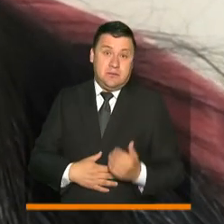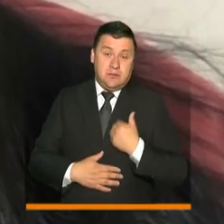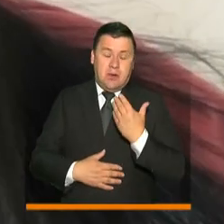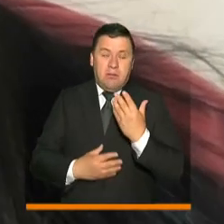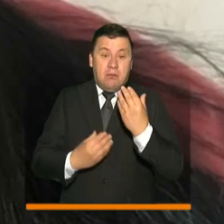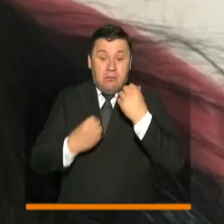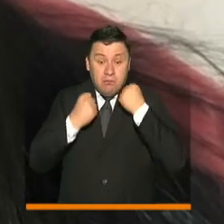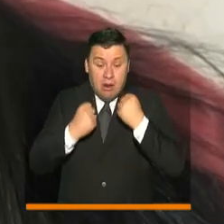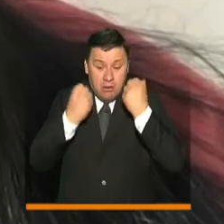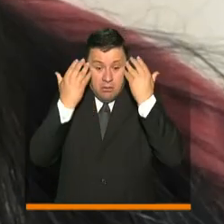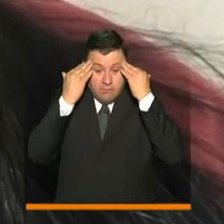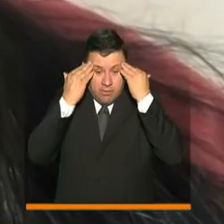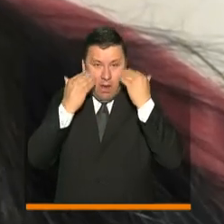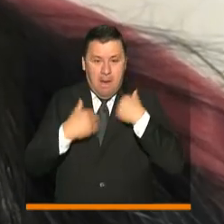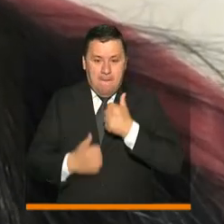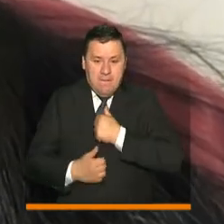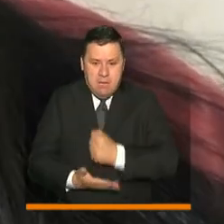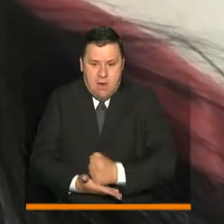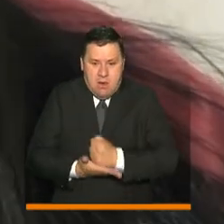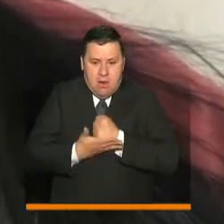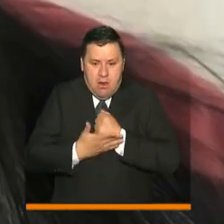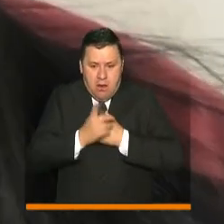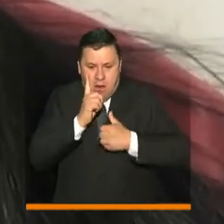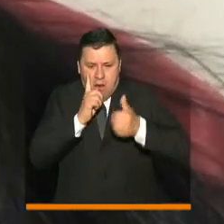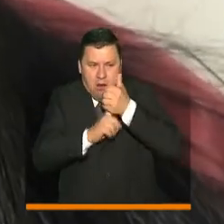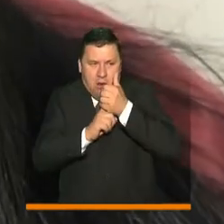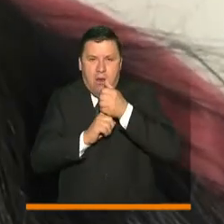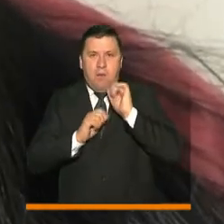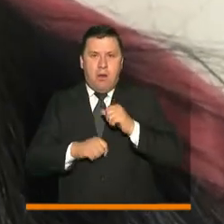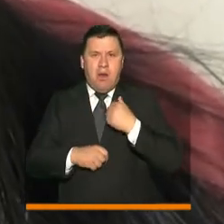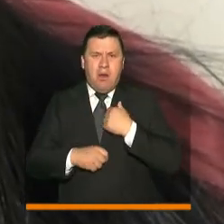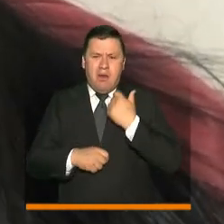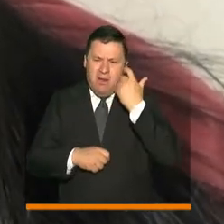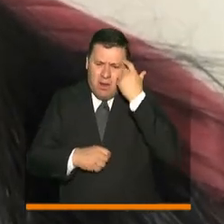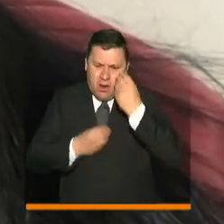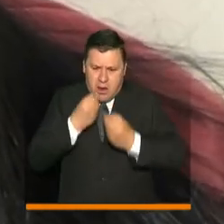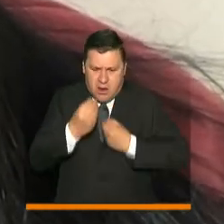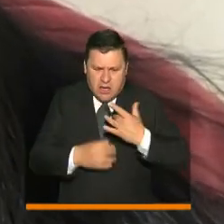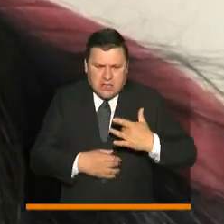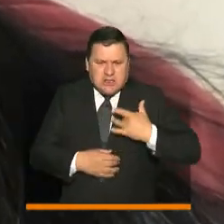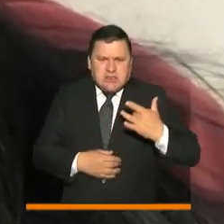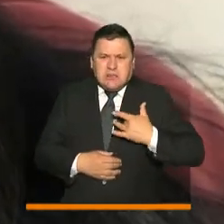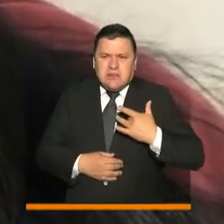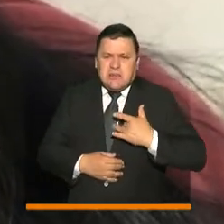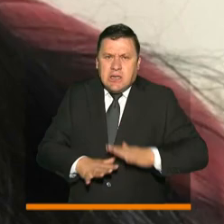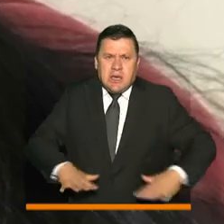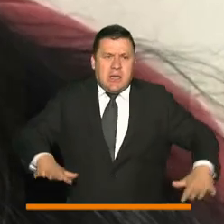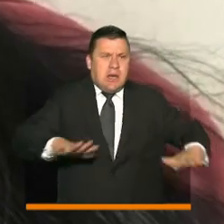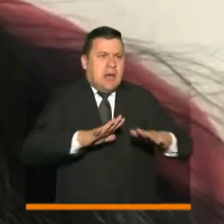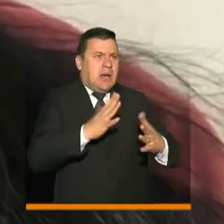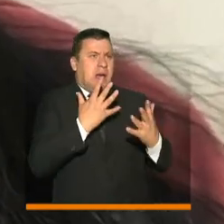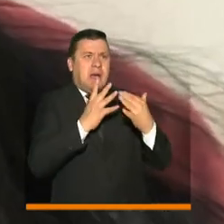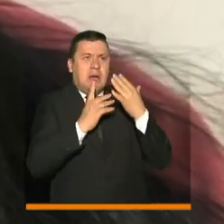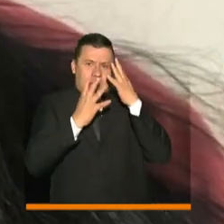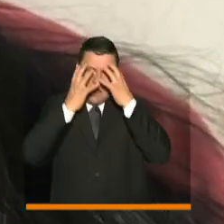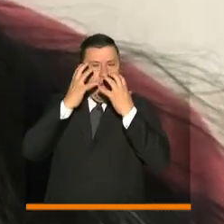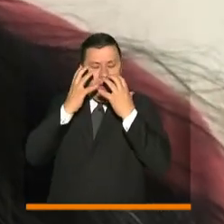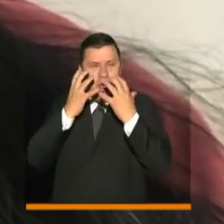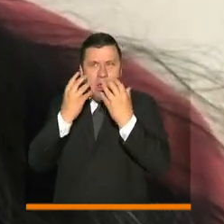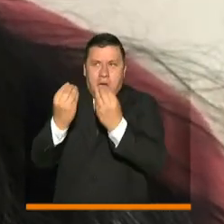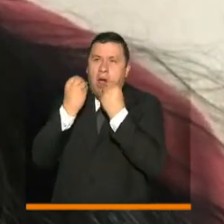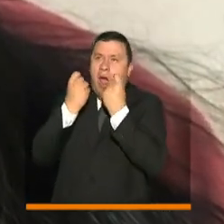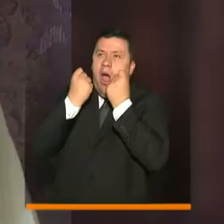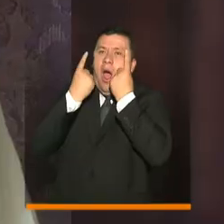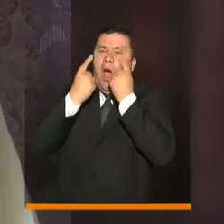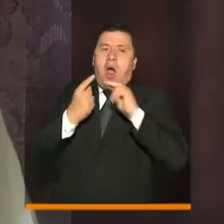permitir ayudarme a mí misma a identificar y poder verbalizar lo que estoy sintiendo en medio de esa pandemia, pero también